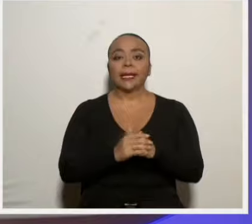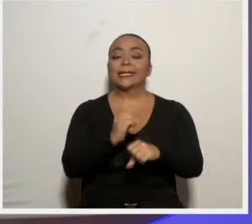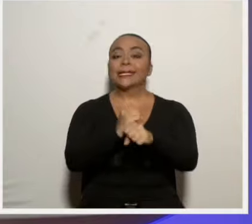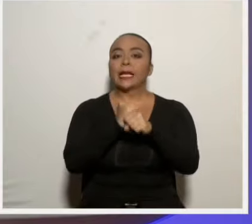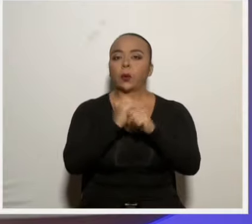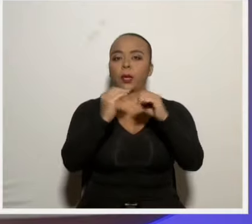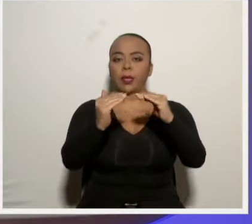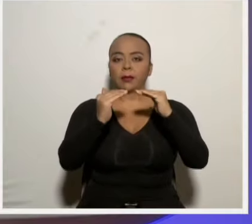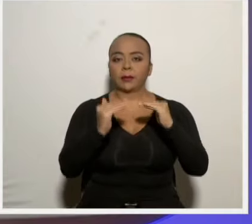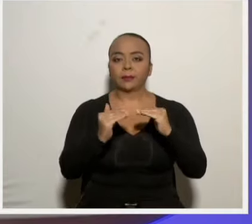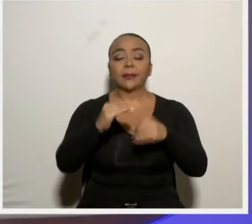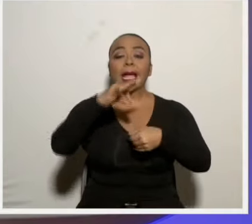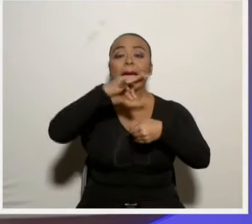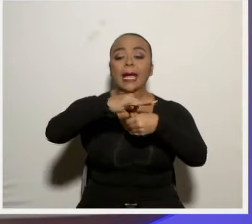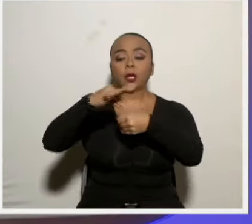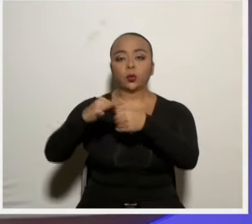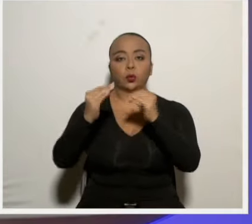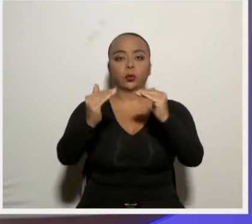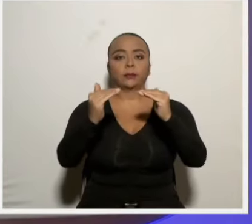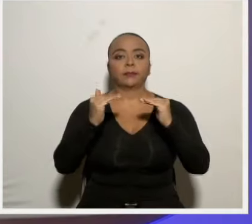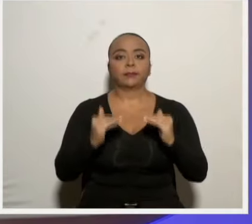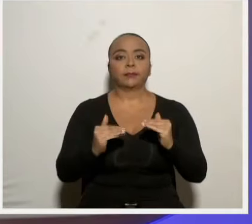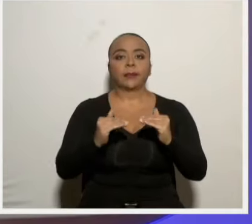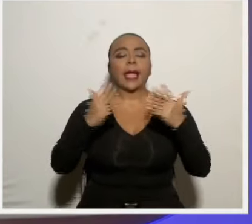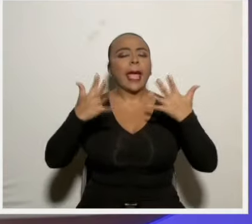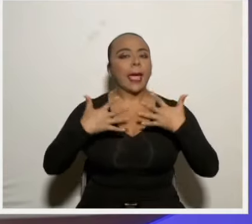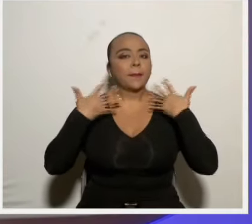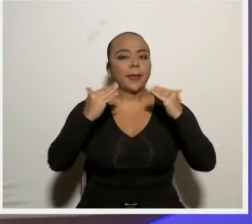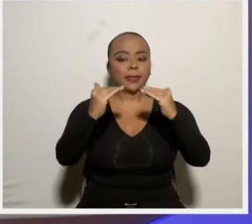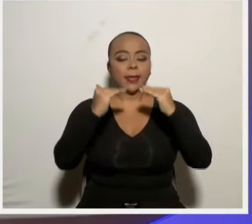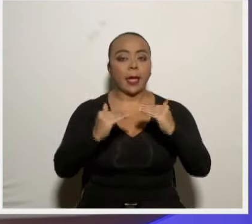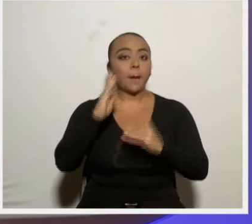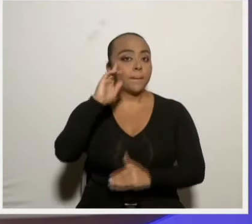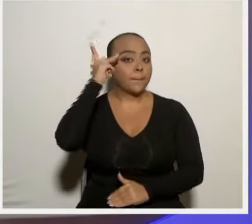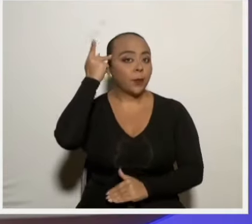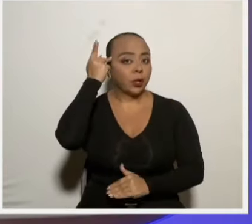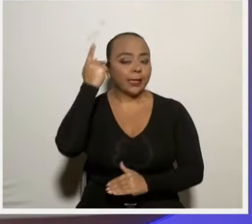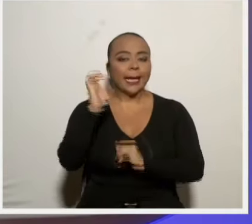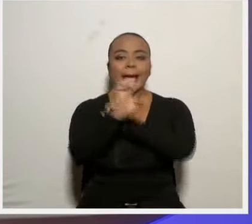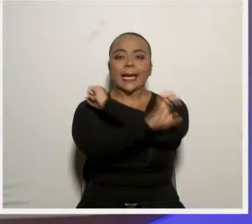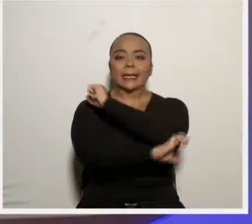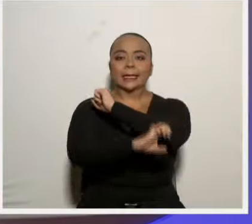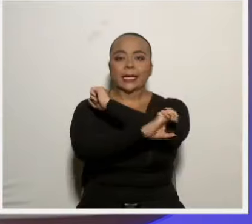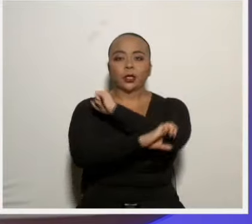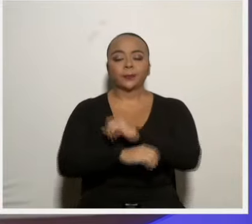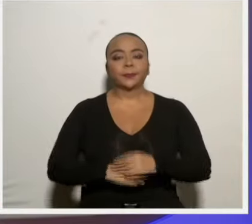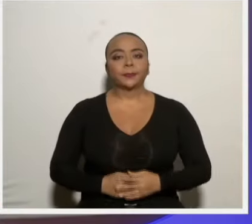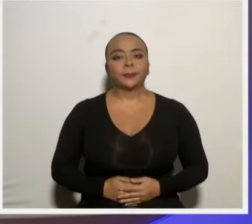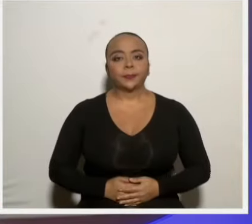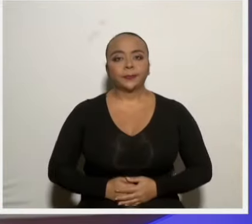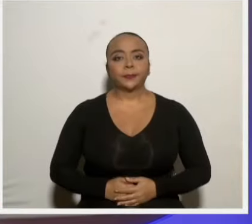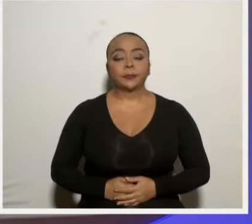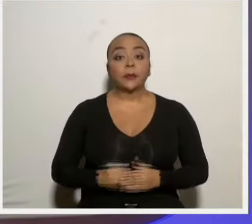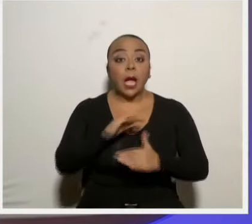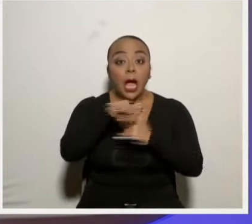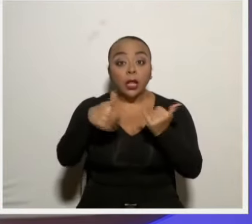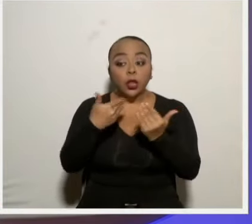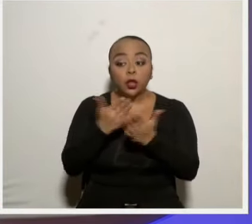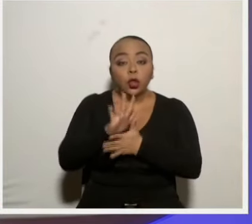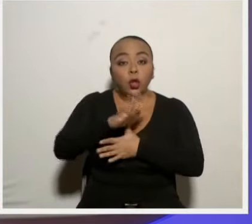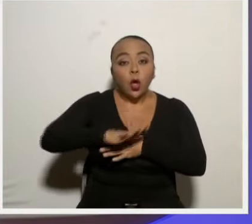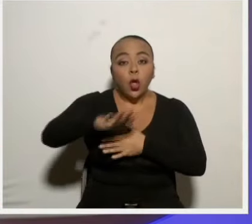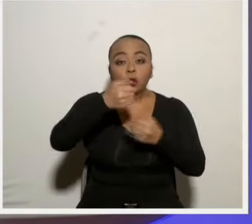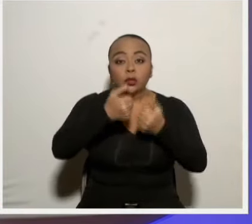seguridad, agricultura, medio ambiente y política exterior. A todos las y